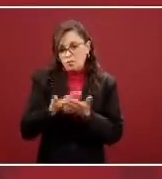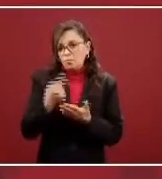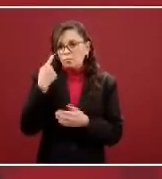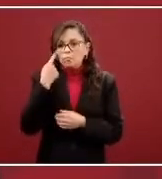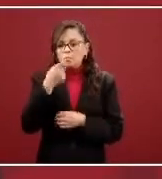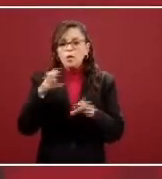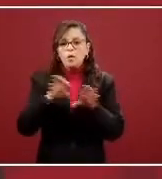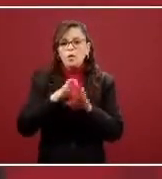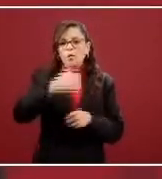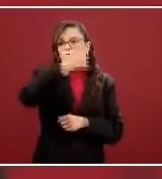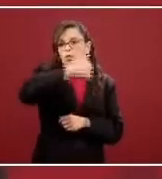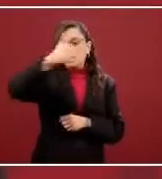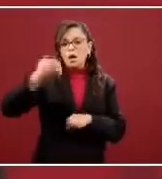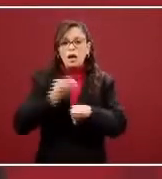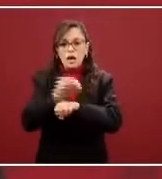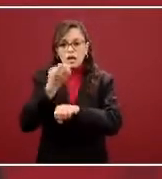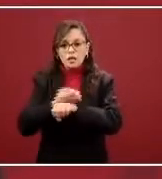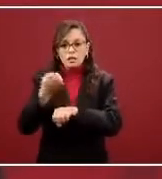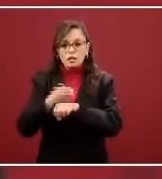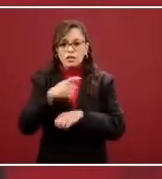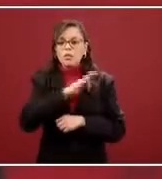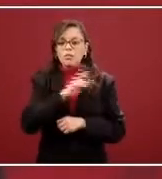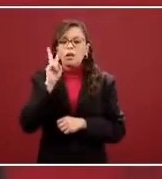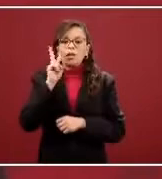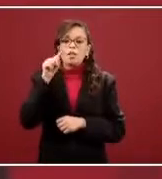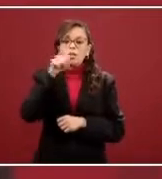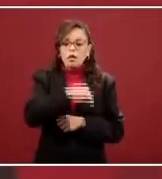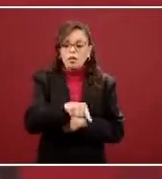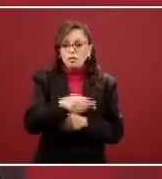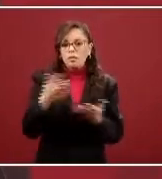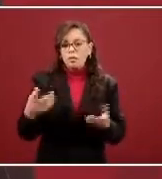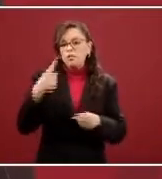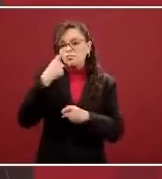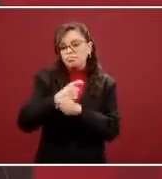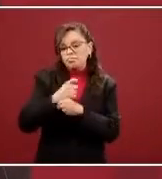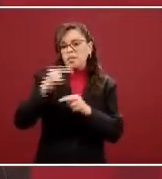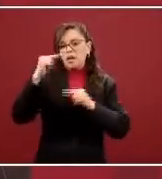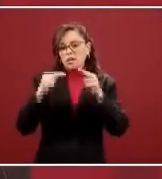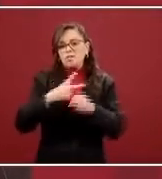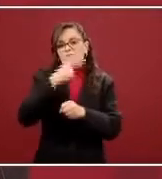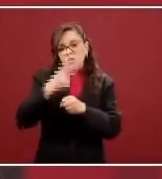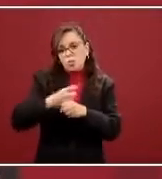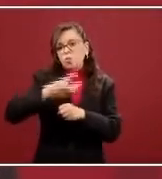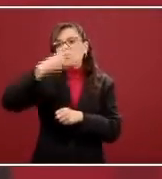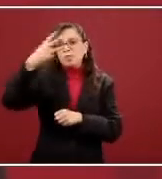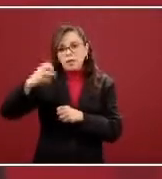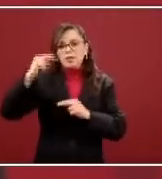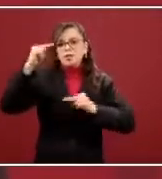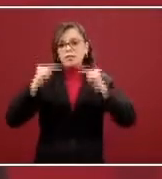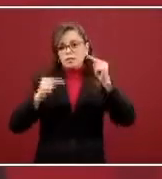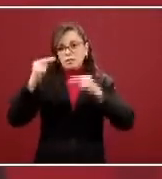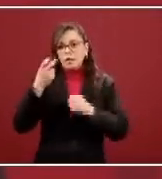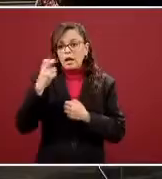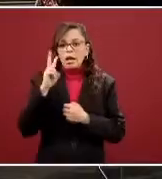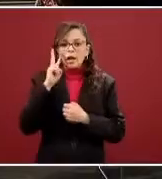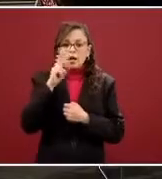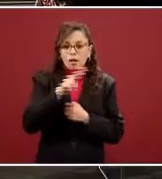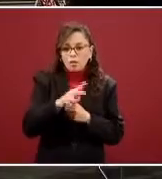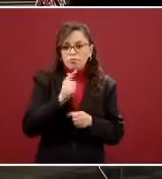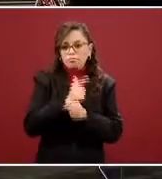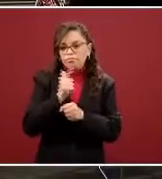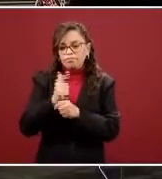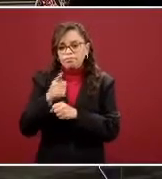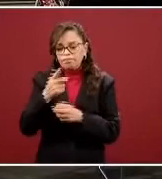va a ir analizando sus redes integradas de salud, es decir, primer nivel, segundo nivel y tercer nivel, para ir, por un